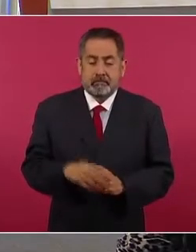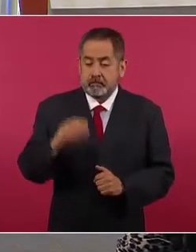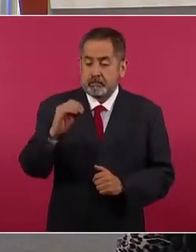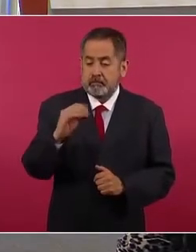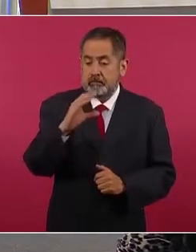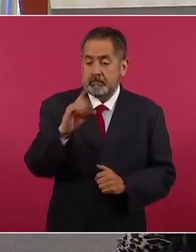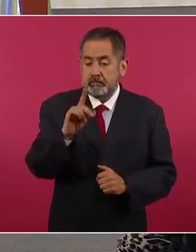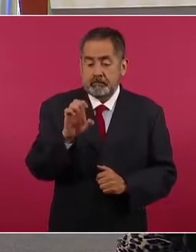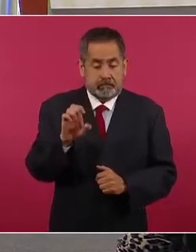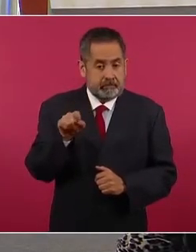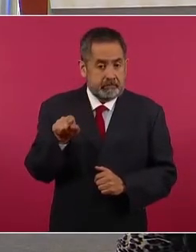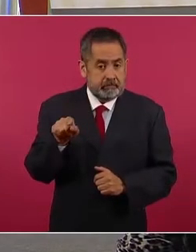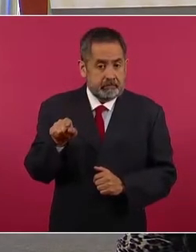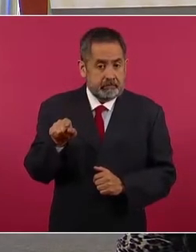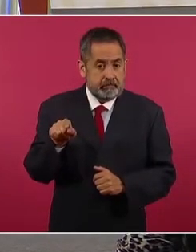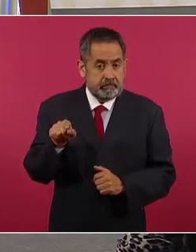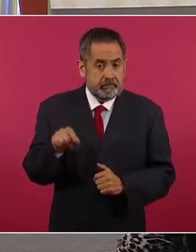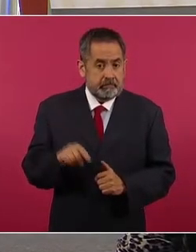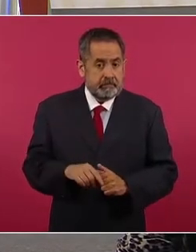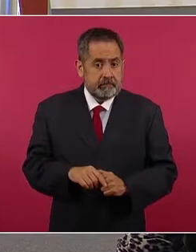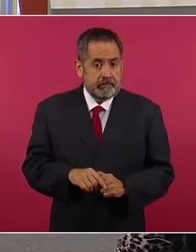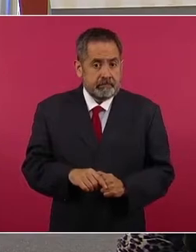OCDE,